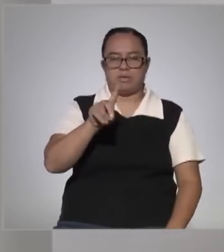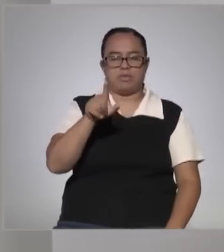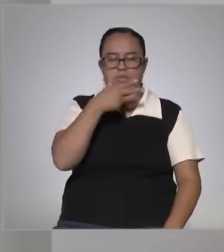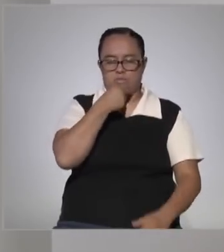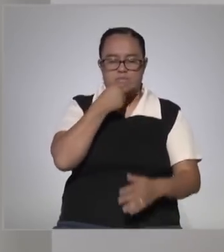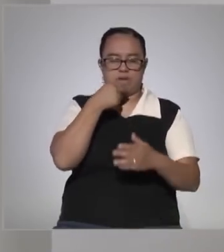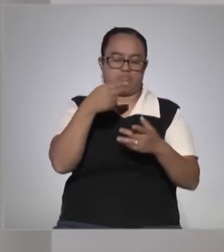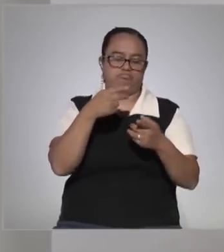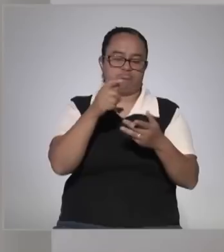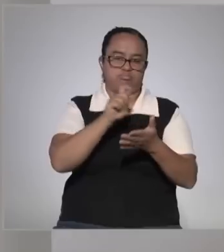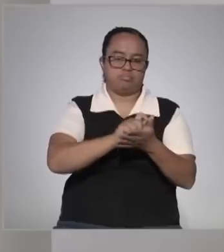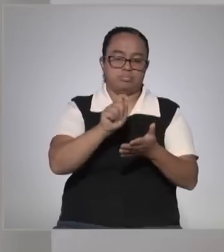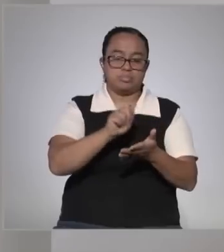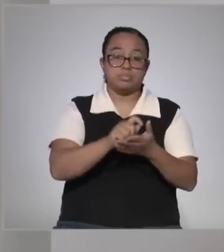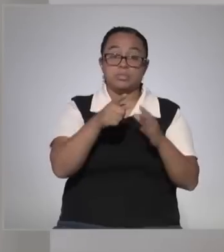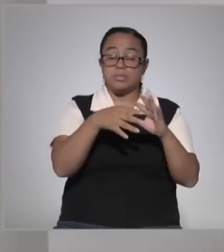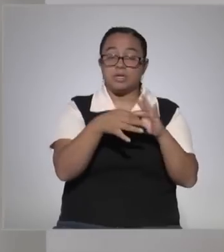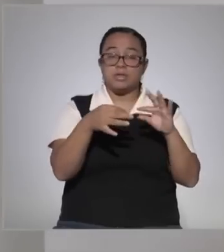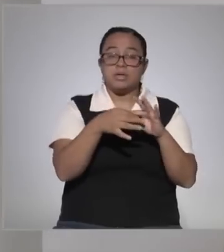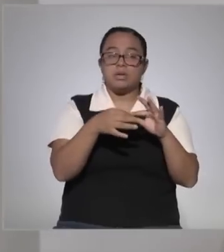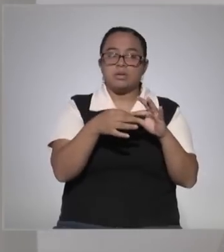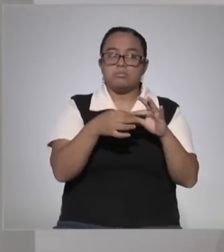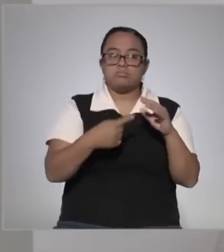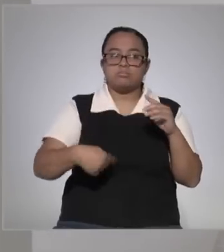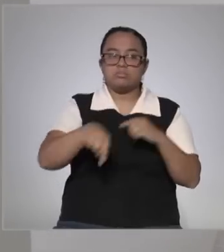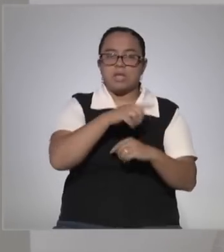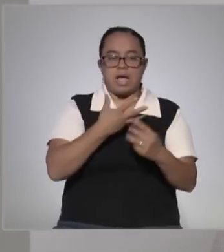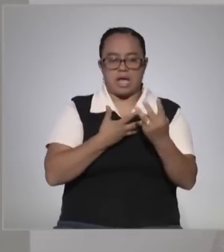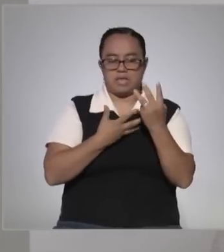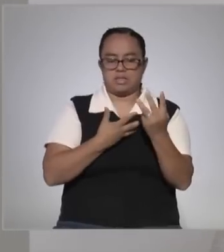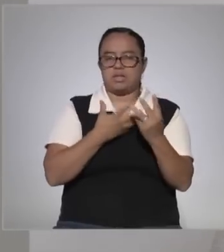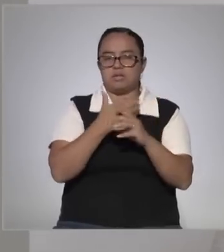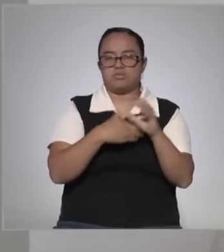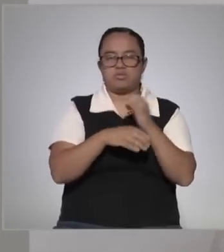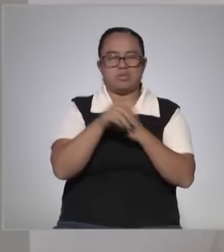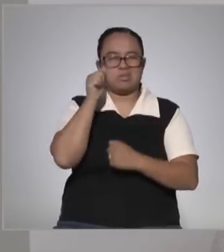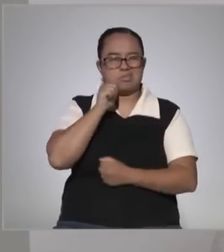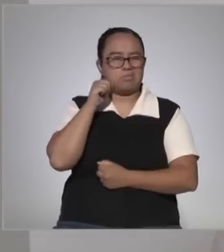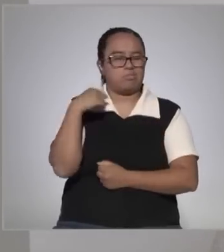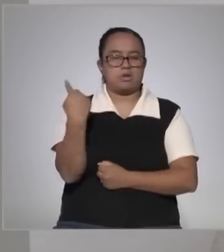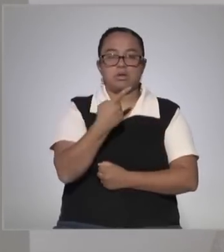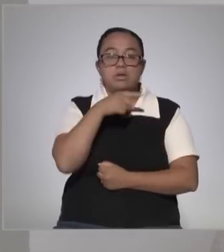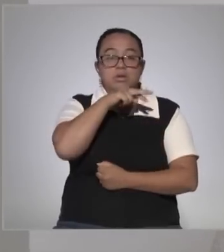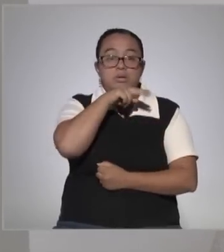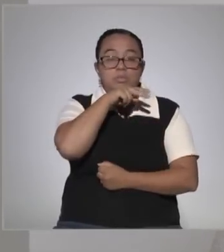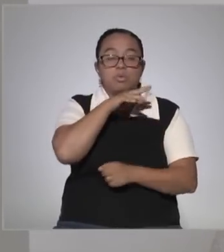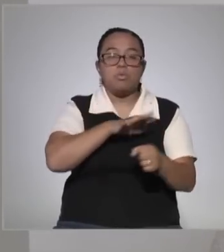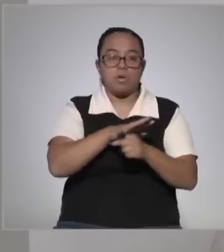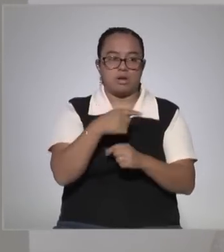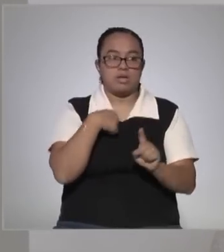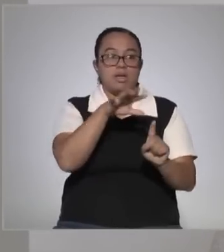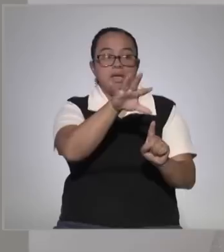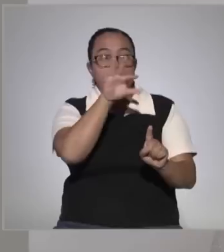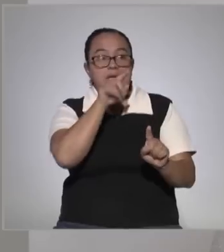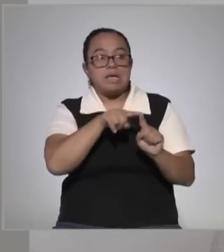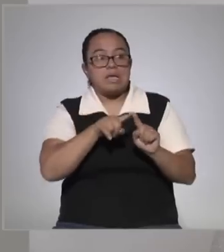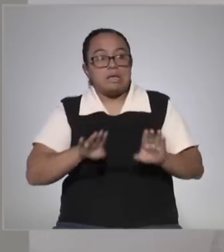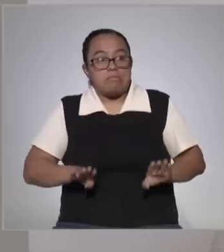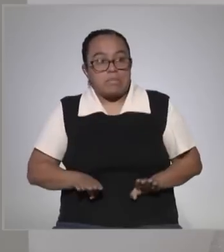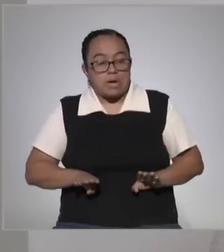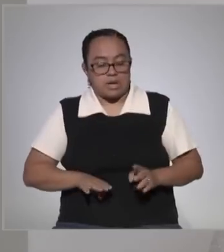dice que en general nos llegamos a preocupar por 3 cosas en la vida. Una es elegir una pareja, otra es que